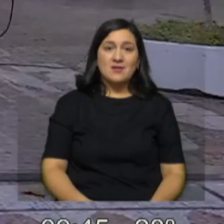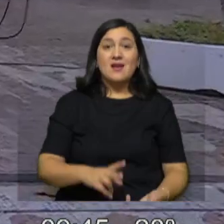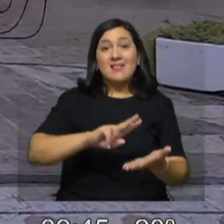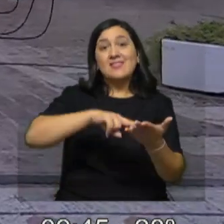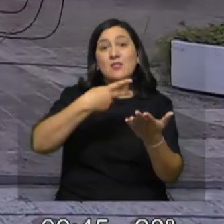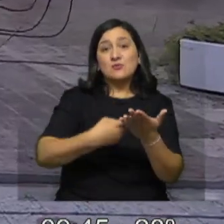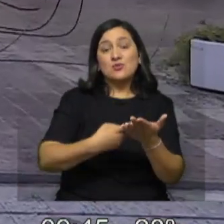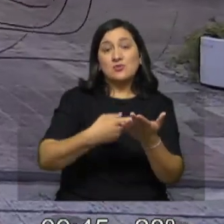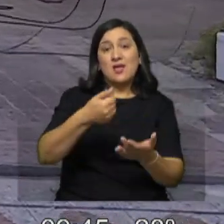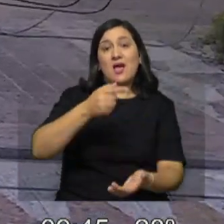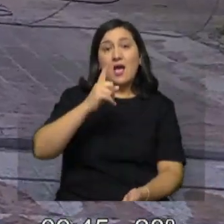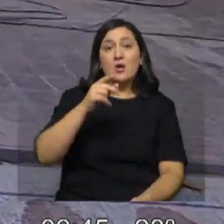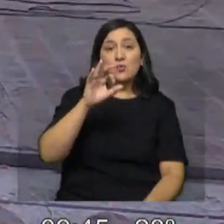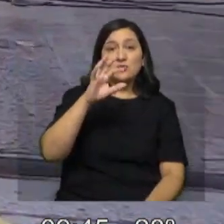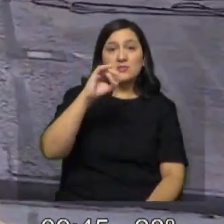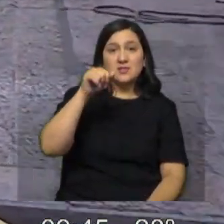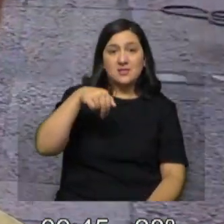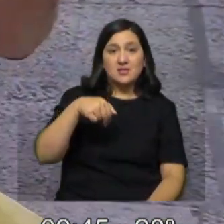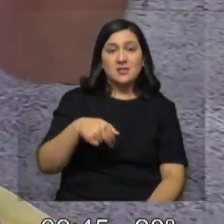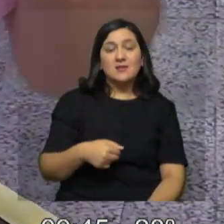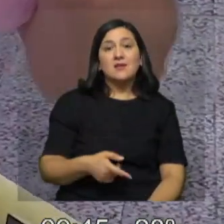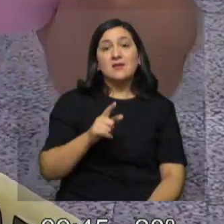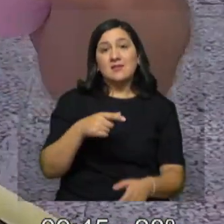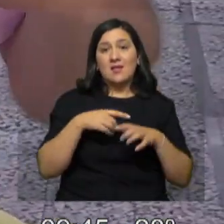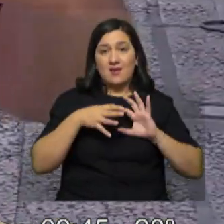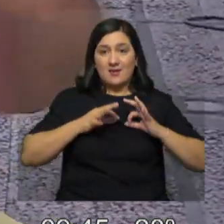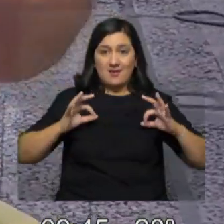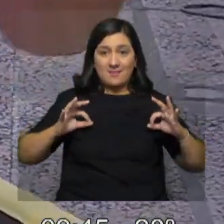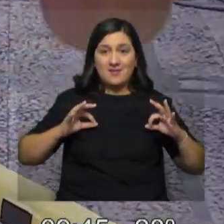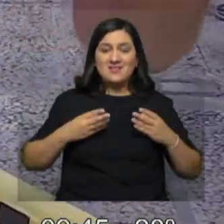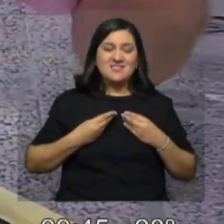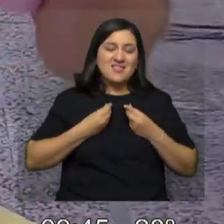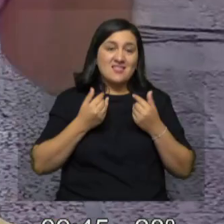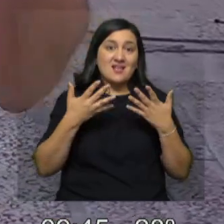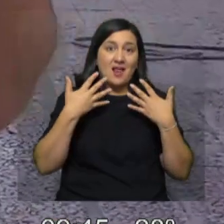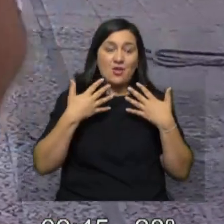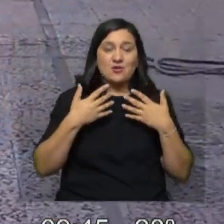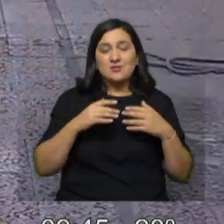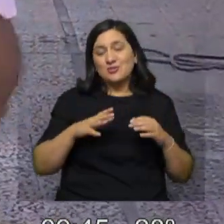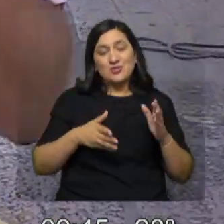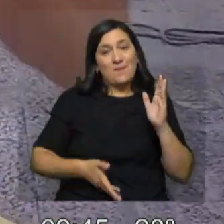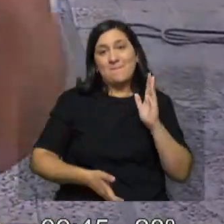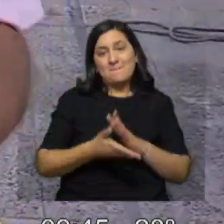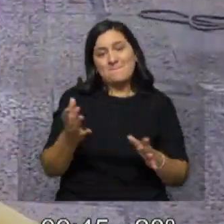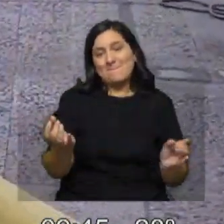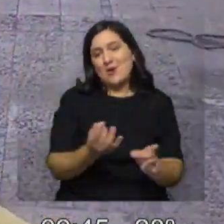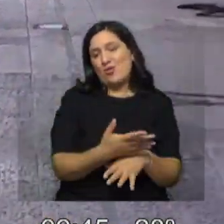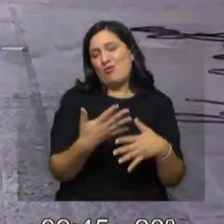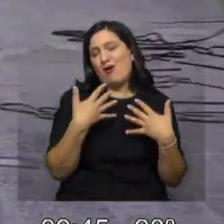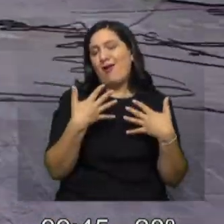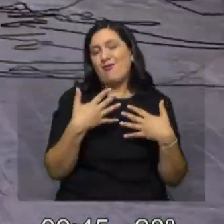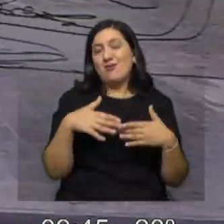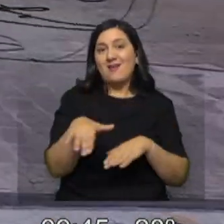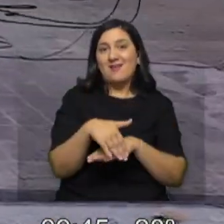señor Agustín Cayorda de la ciudad de Canelones. En esta remera con el siente el calor, salgo prendido fuego a la calle. Así que bueno, agradezco a la gente